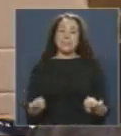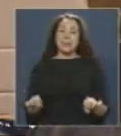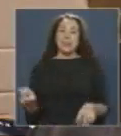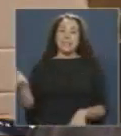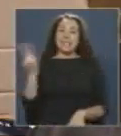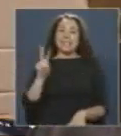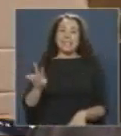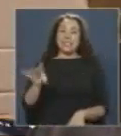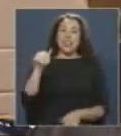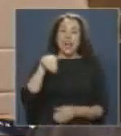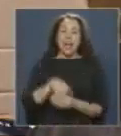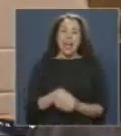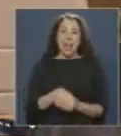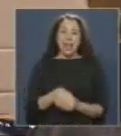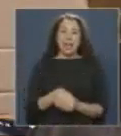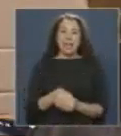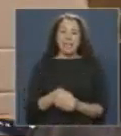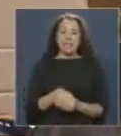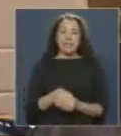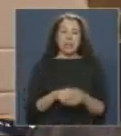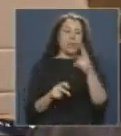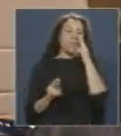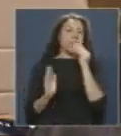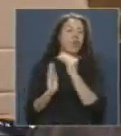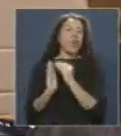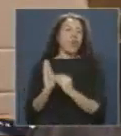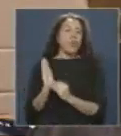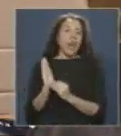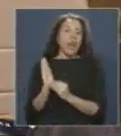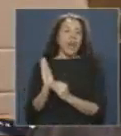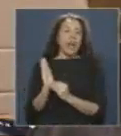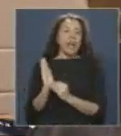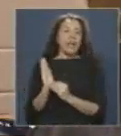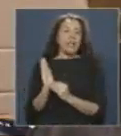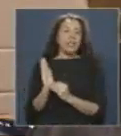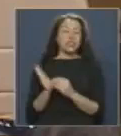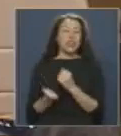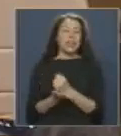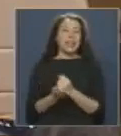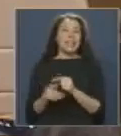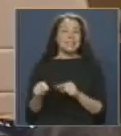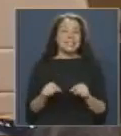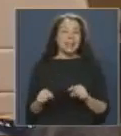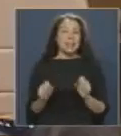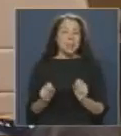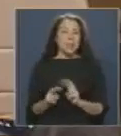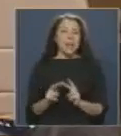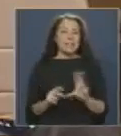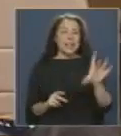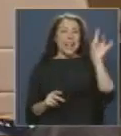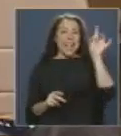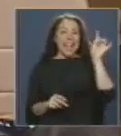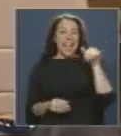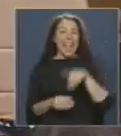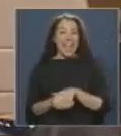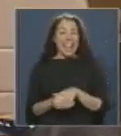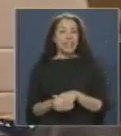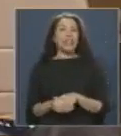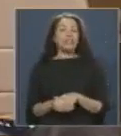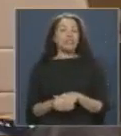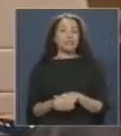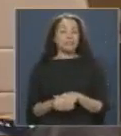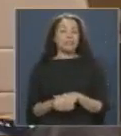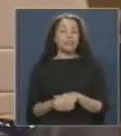servicio electoral, de acuerdo a los datos y de acuerdo a los propios trámites que pueda hacer el elector,